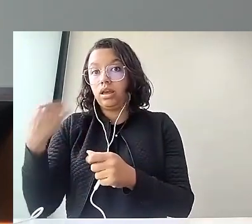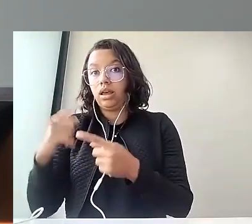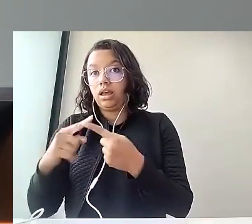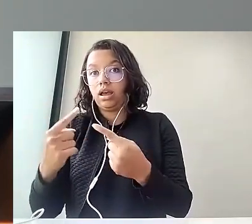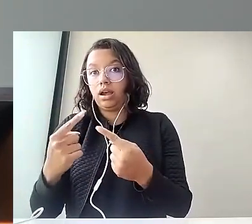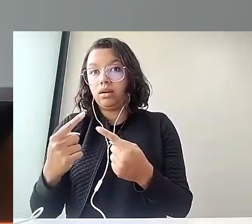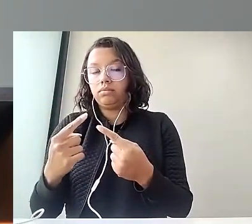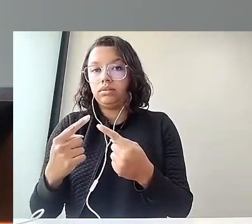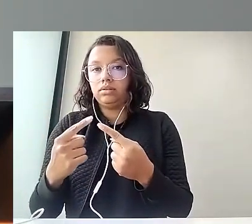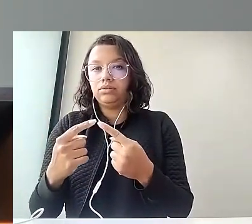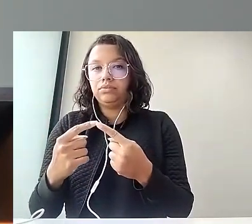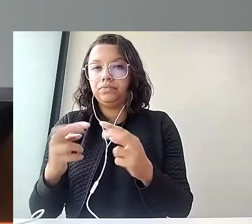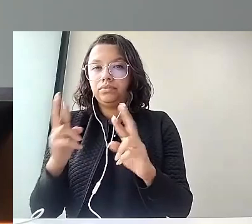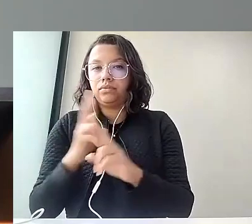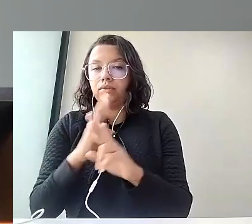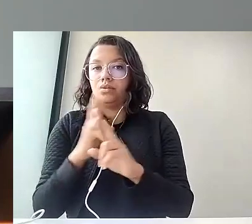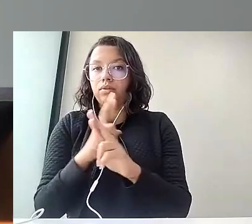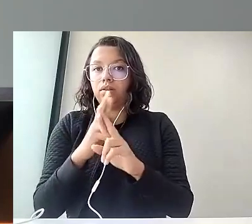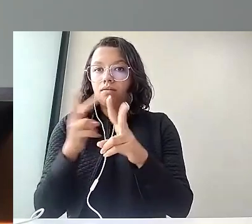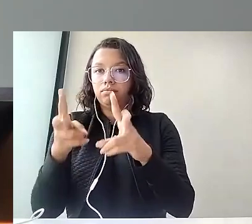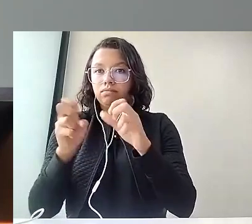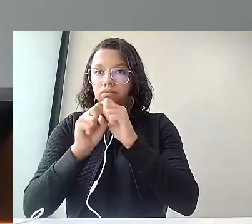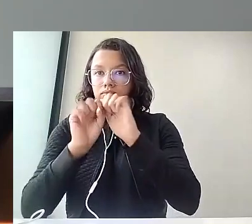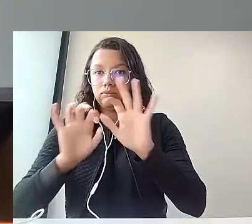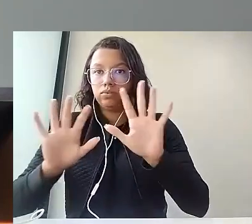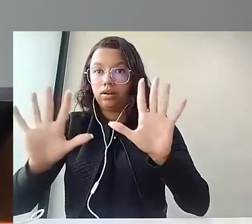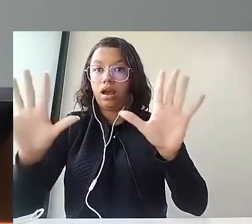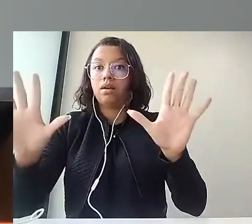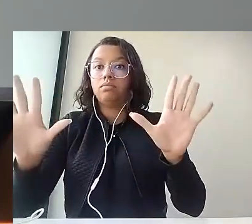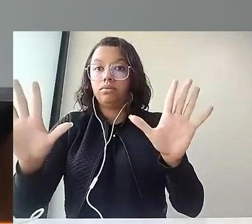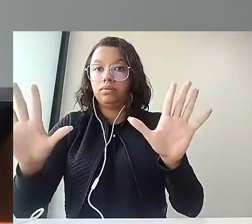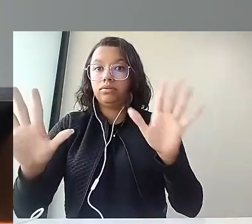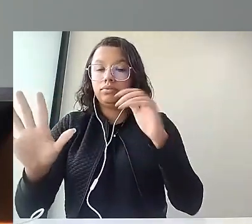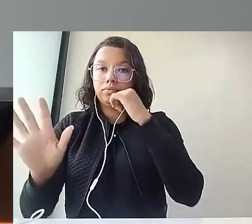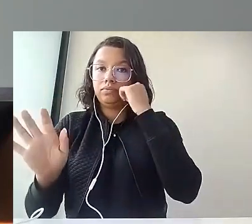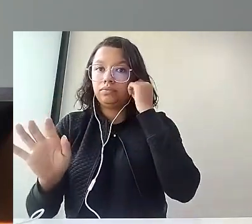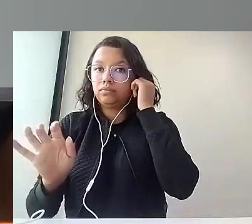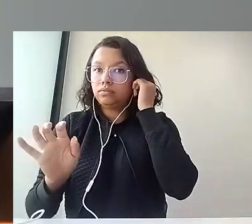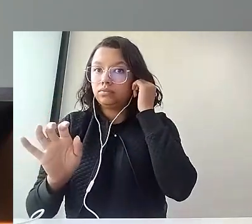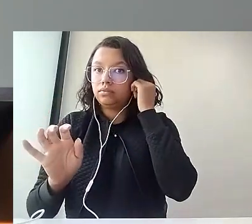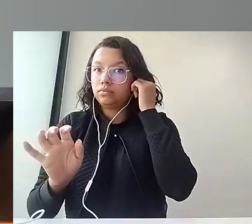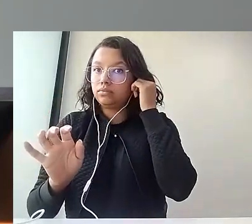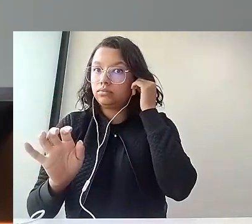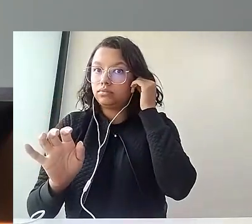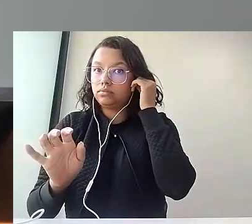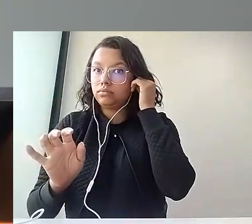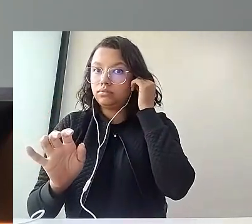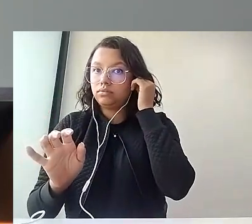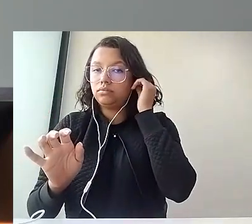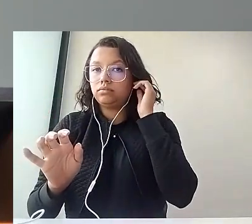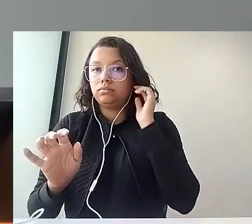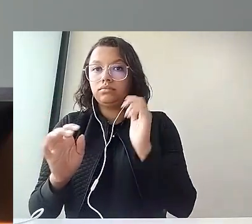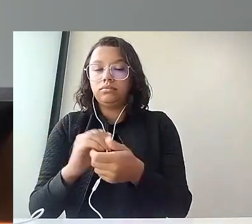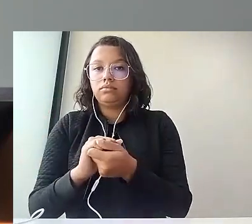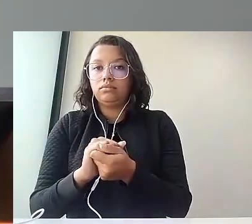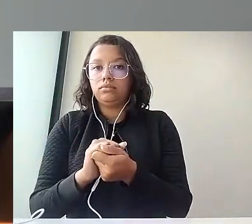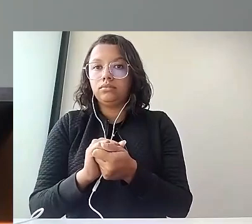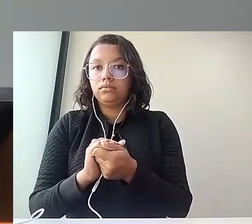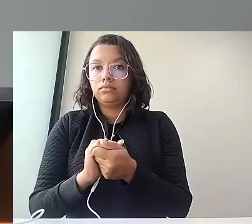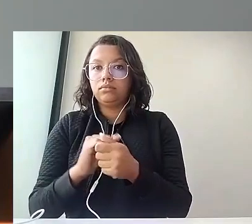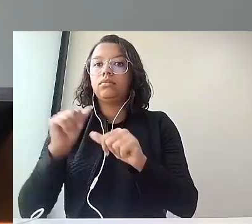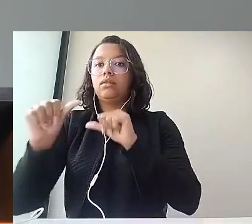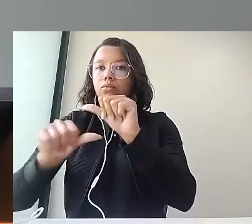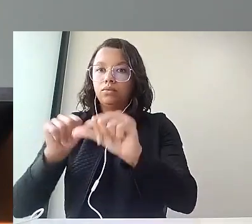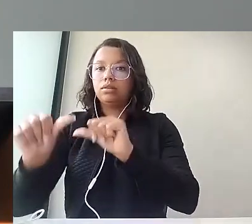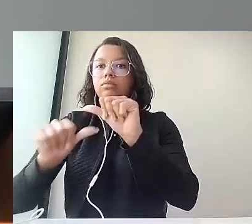perspectiva estratégica establecerlo en una ley que no cambia, mientras que la constitución cambia y cambia y cambia de